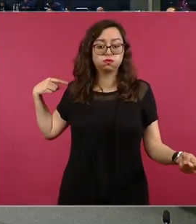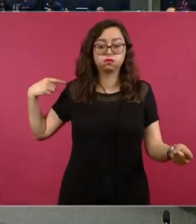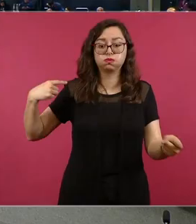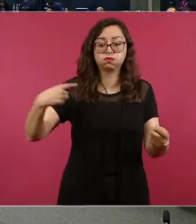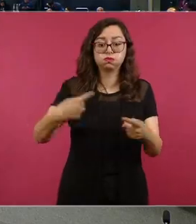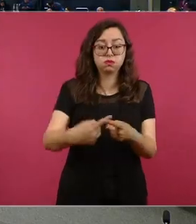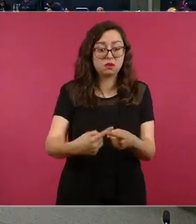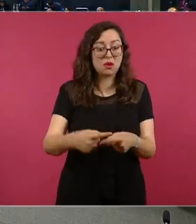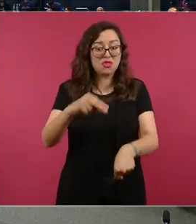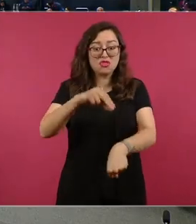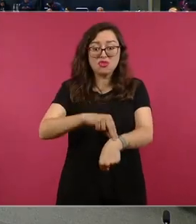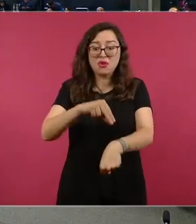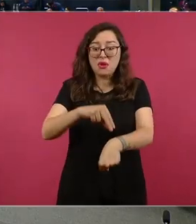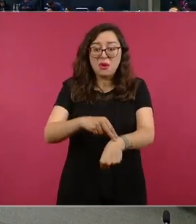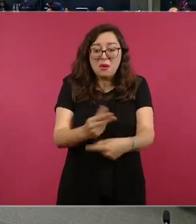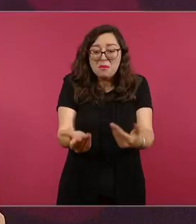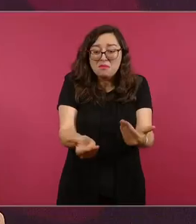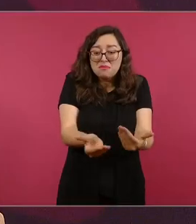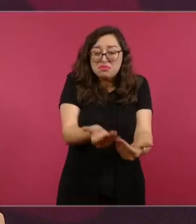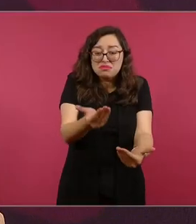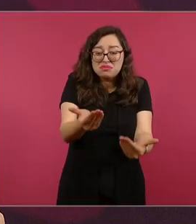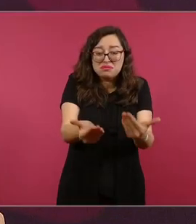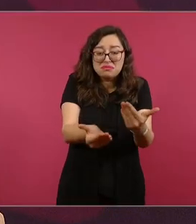daño terrible al país